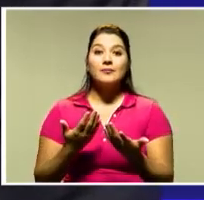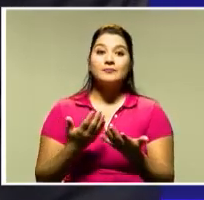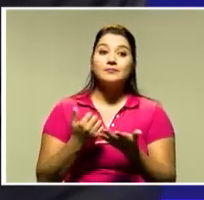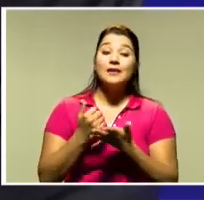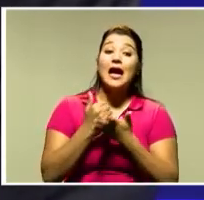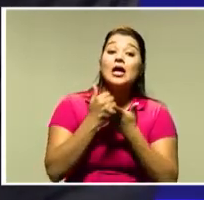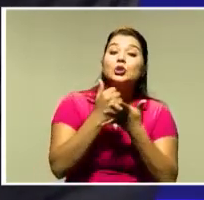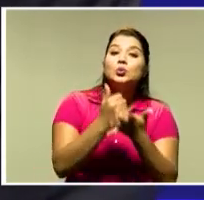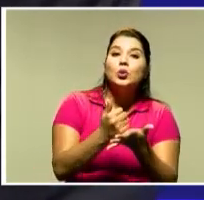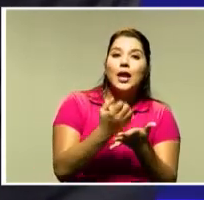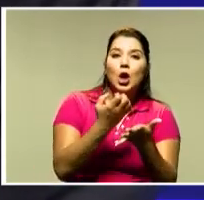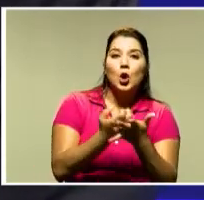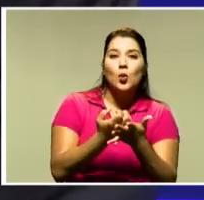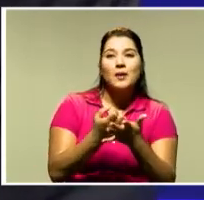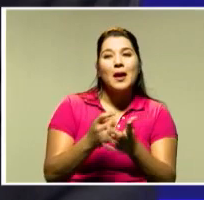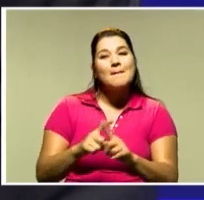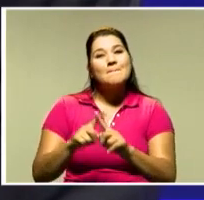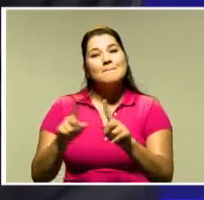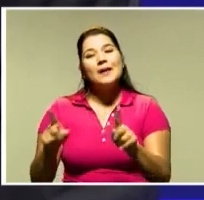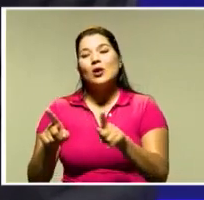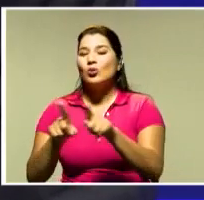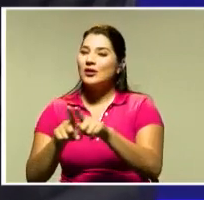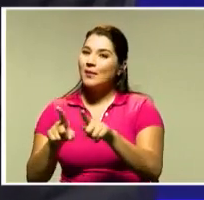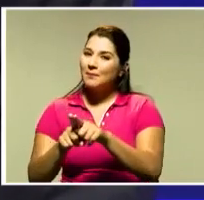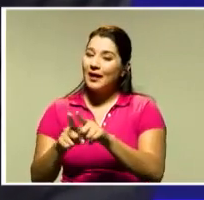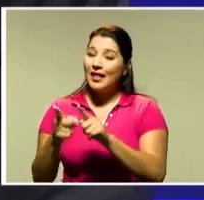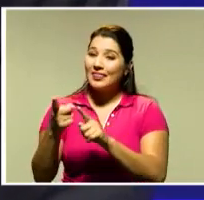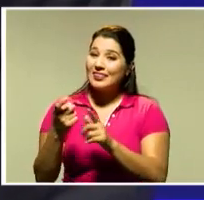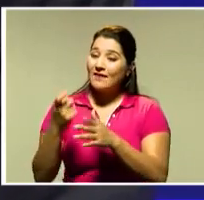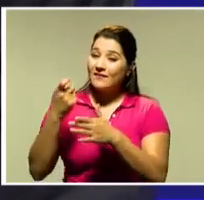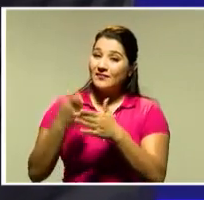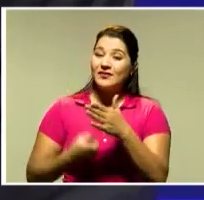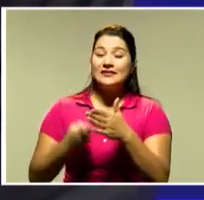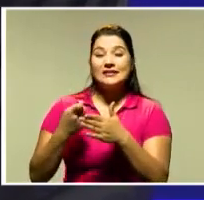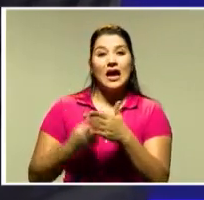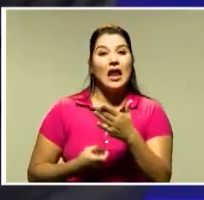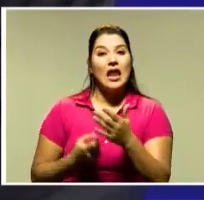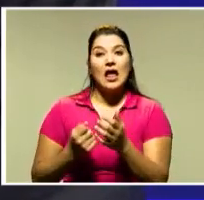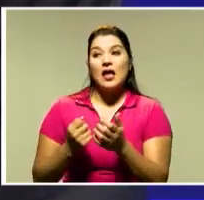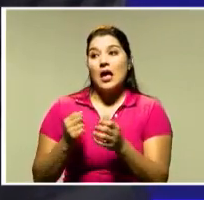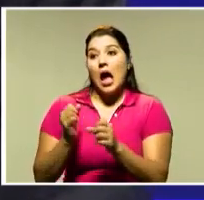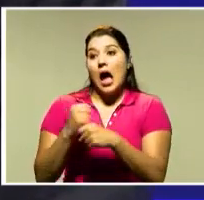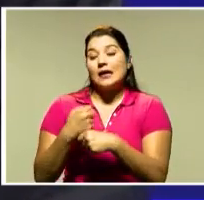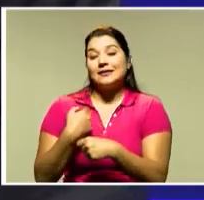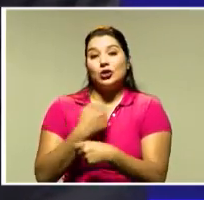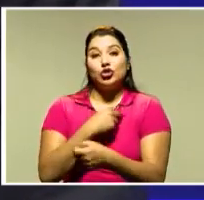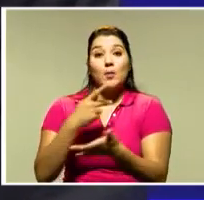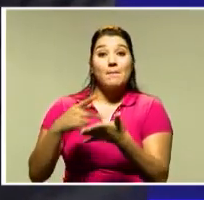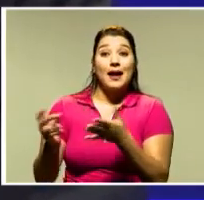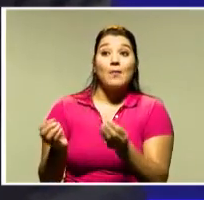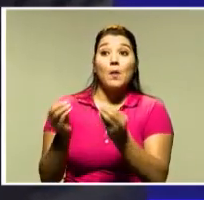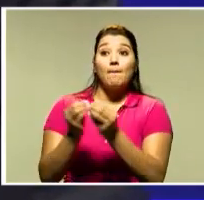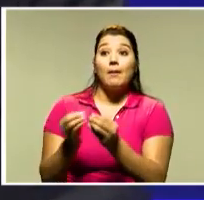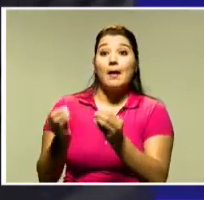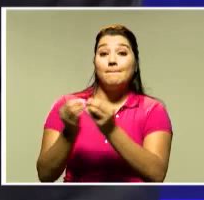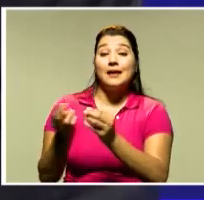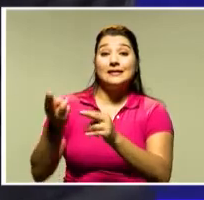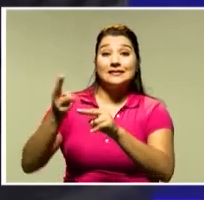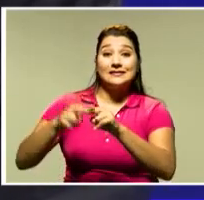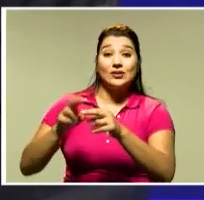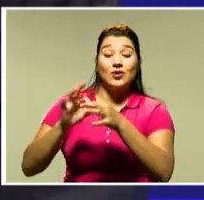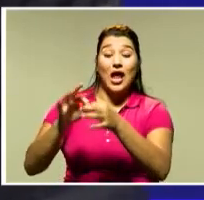lado la parte esta del déficit fiscal que nos hace que paguemos más intereses en materia de la